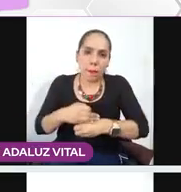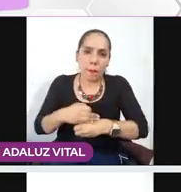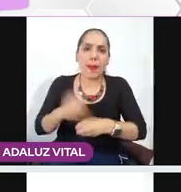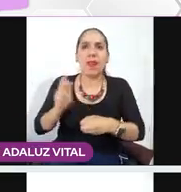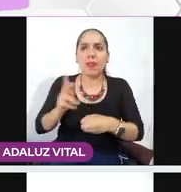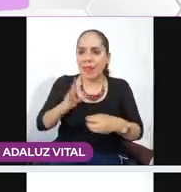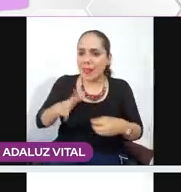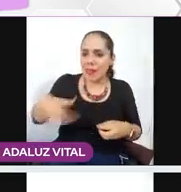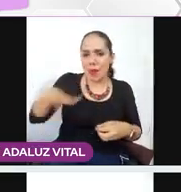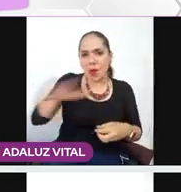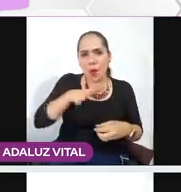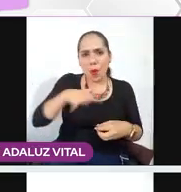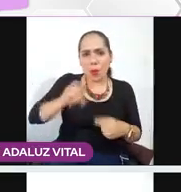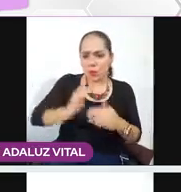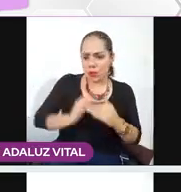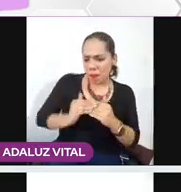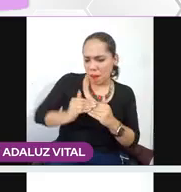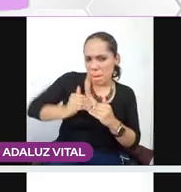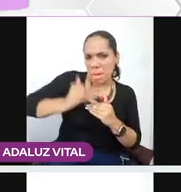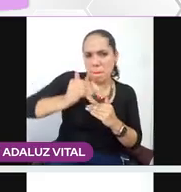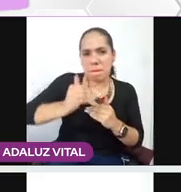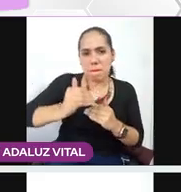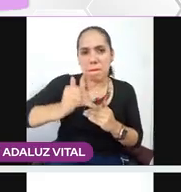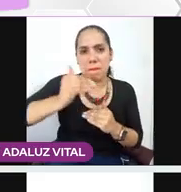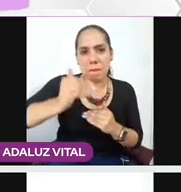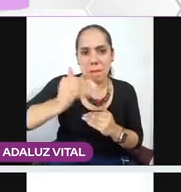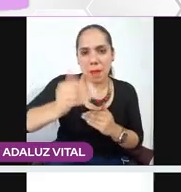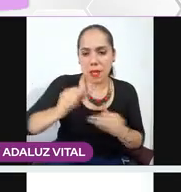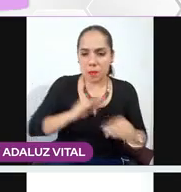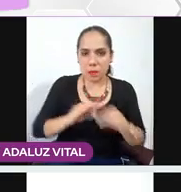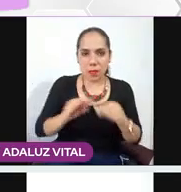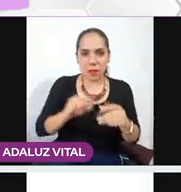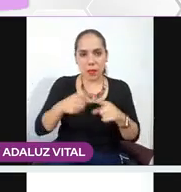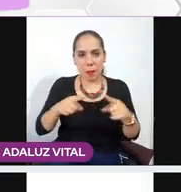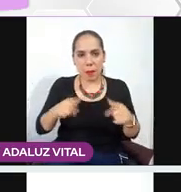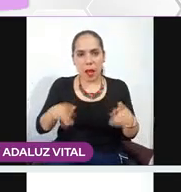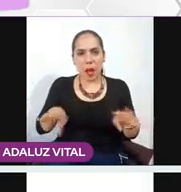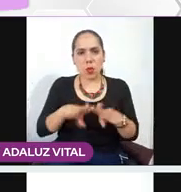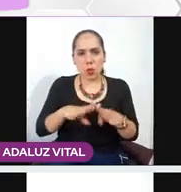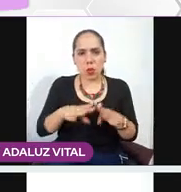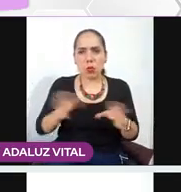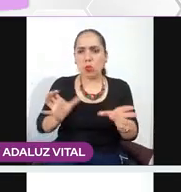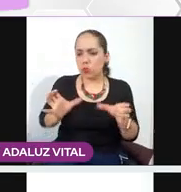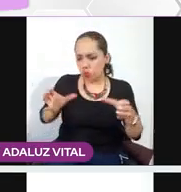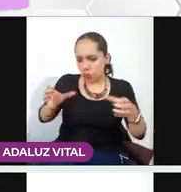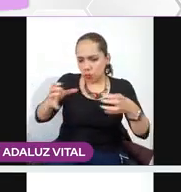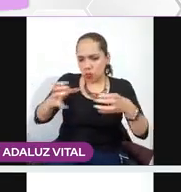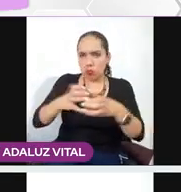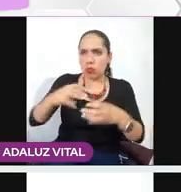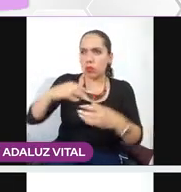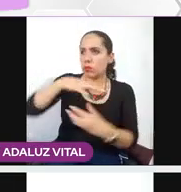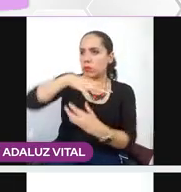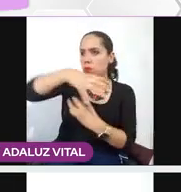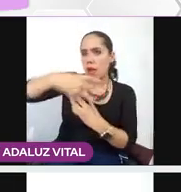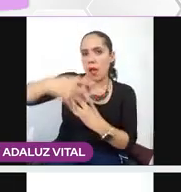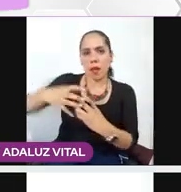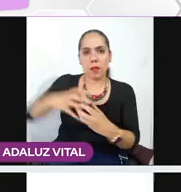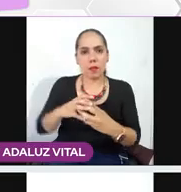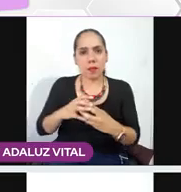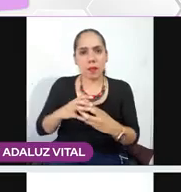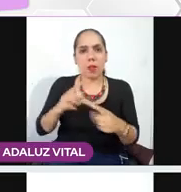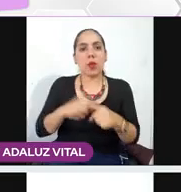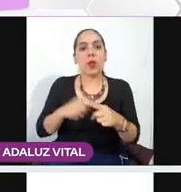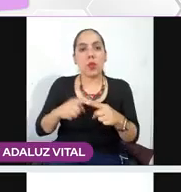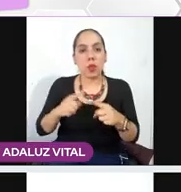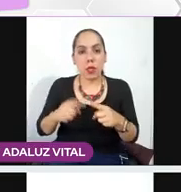vamos más allá, ¿no? Vamos a trabajar en tus diferentes sistemas. Y entonces yo les digo, bueno, una de tus redes de apoyo es